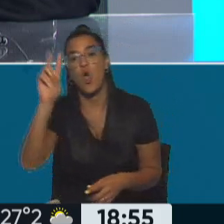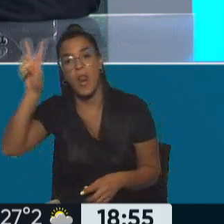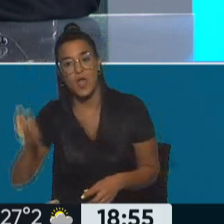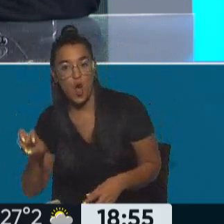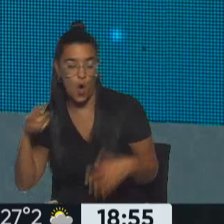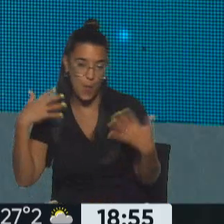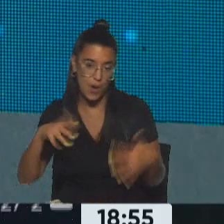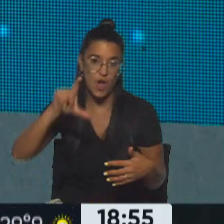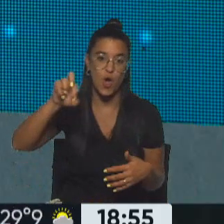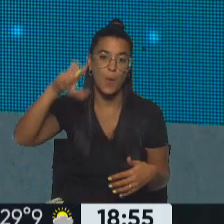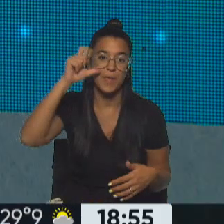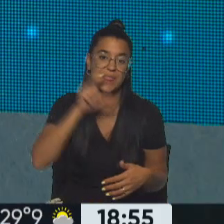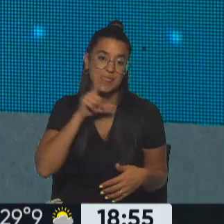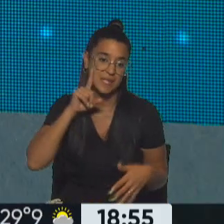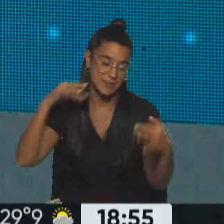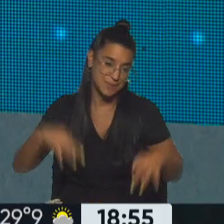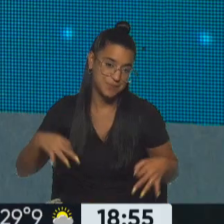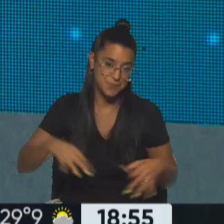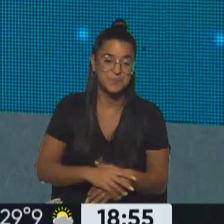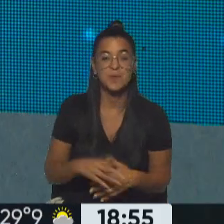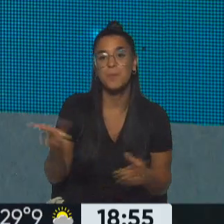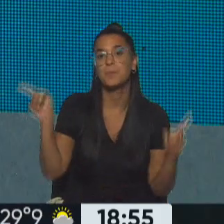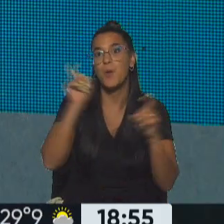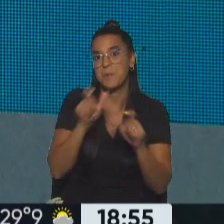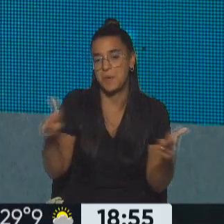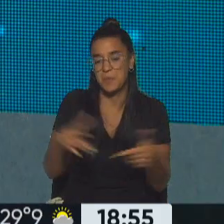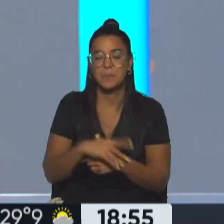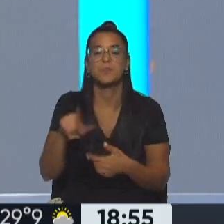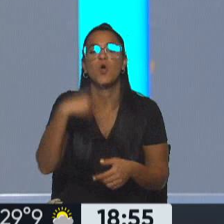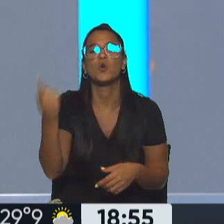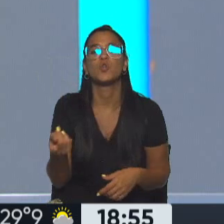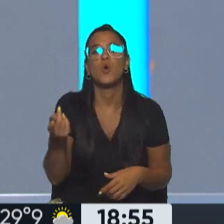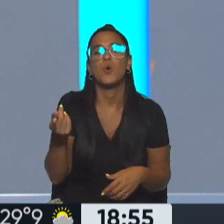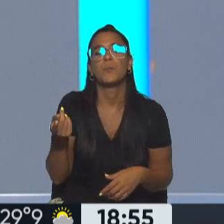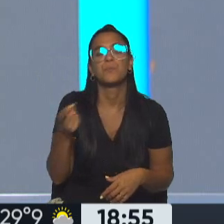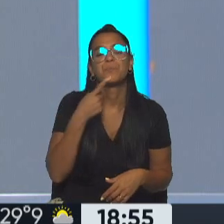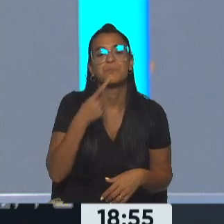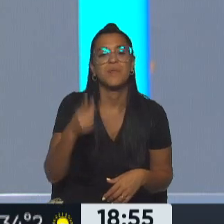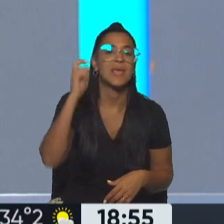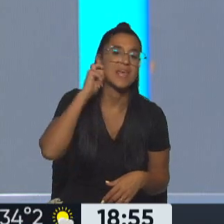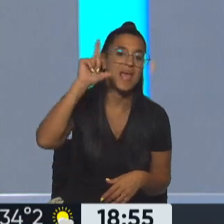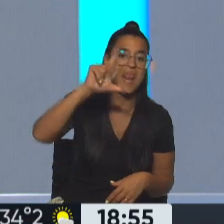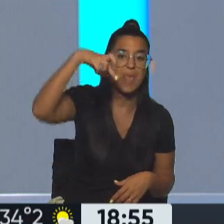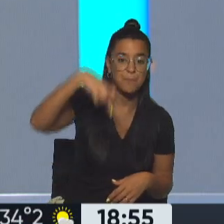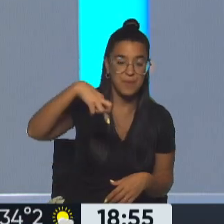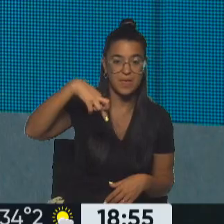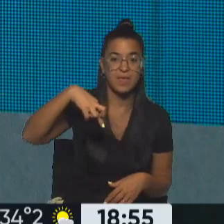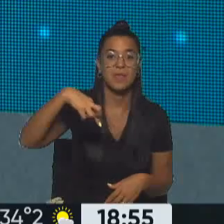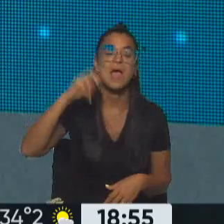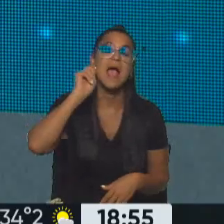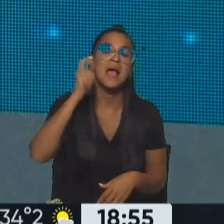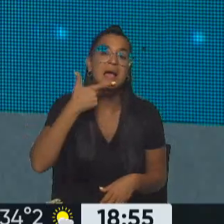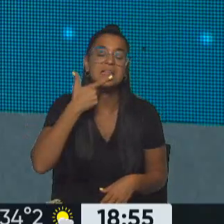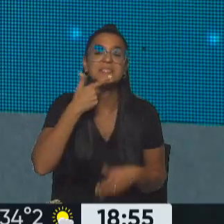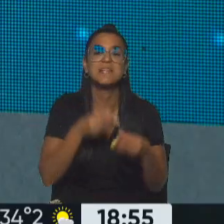en cospetti Así que no hay mayores problemas otro que va a cobrar glp gal licuado de petróleo